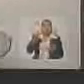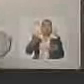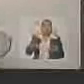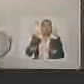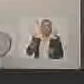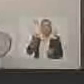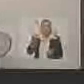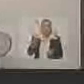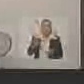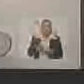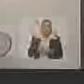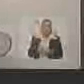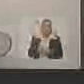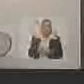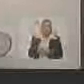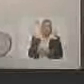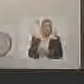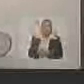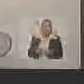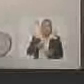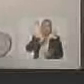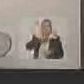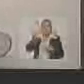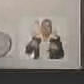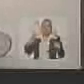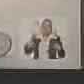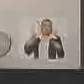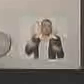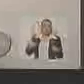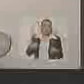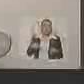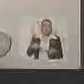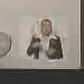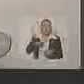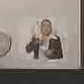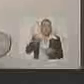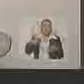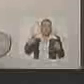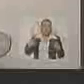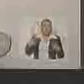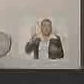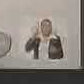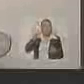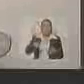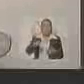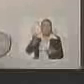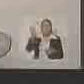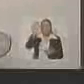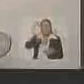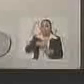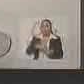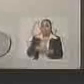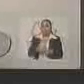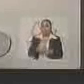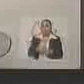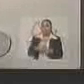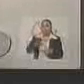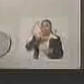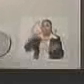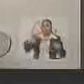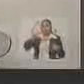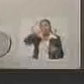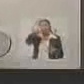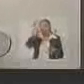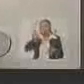Eso es lo que nosotros quisiéramos que tú nos dijeras y que todo el Partido Acción Nacional, tanto a nivel nacional como a